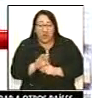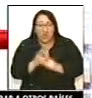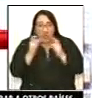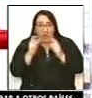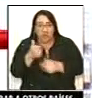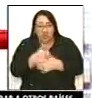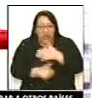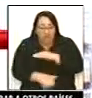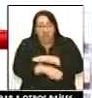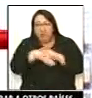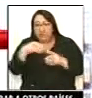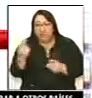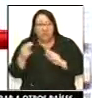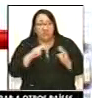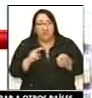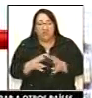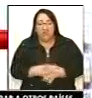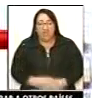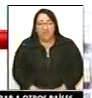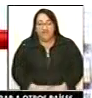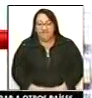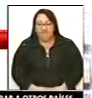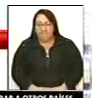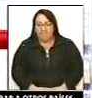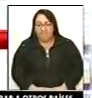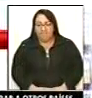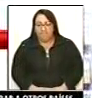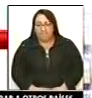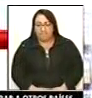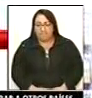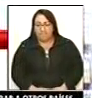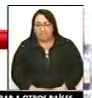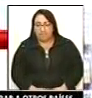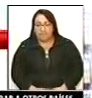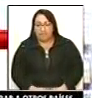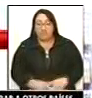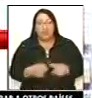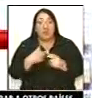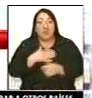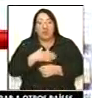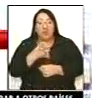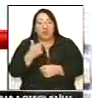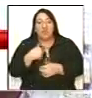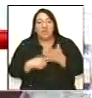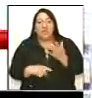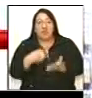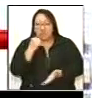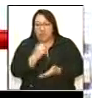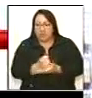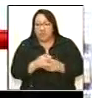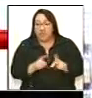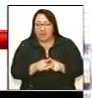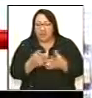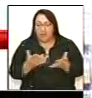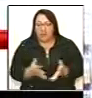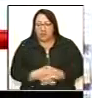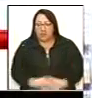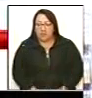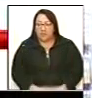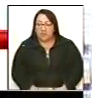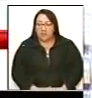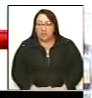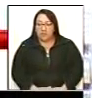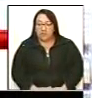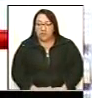control externo o es mixto. Y concurrentemente me parece que debería aprobarse también